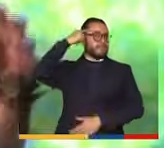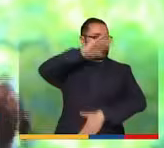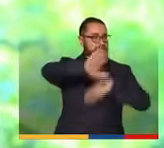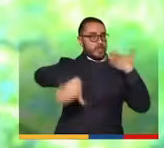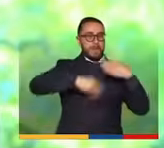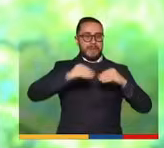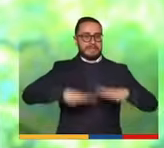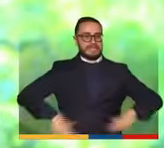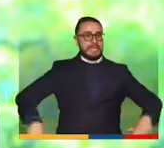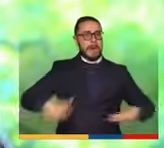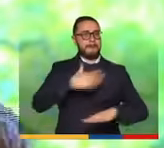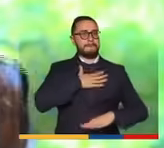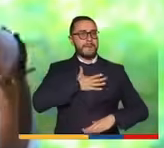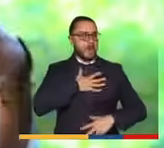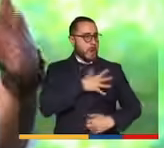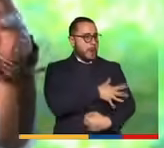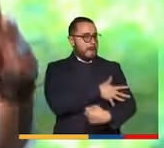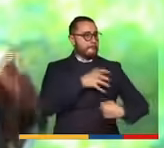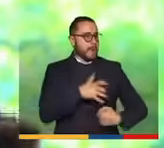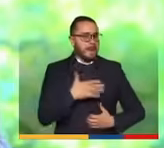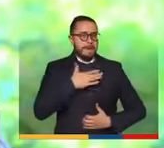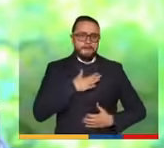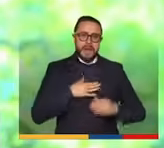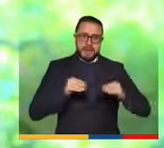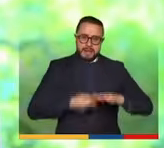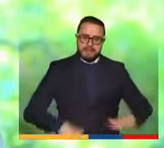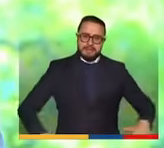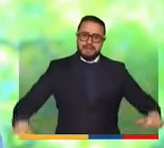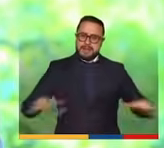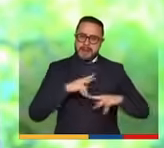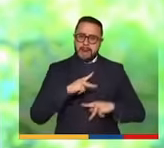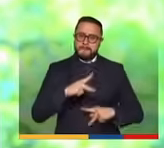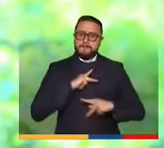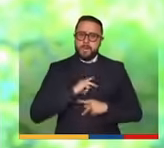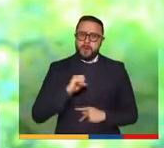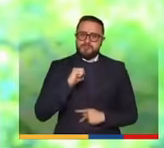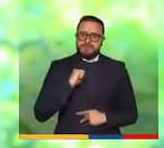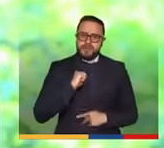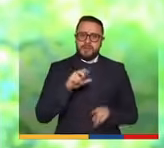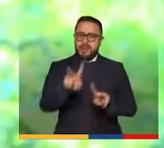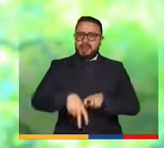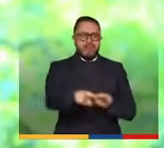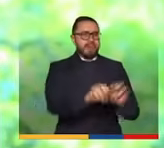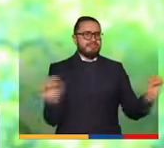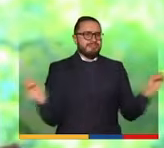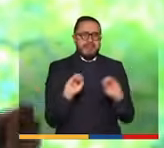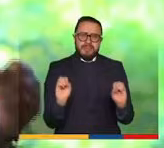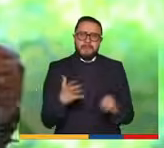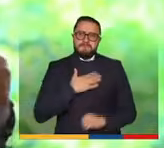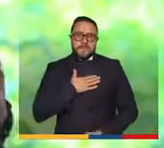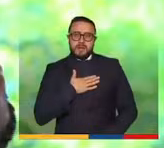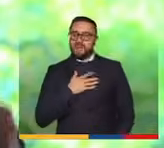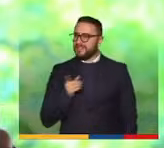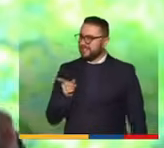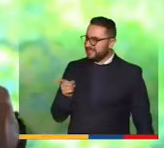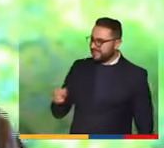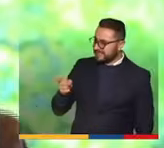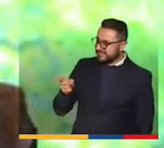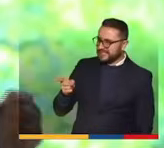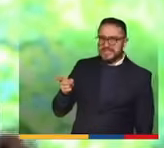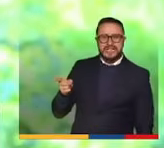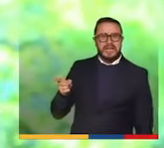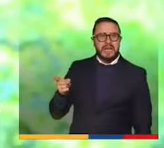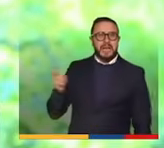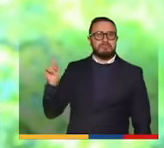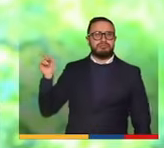es la tierra, que es simplemente tenerla sin cultivarla. Colombia se fue quedando en el